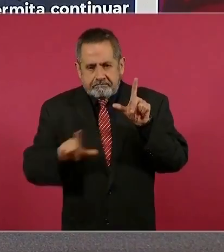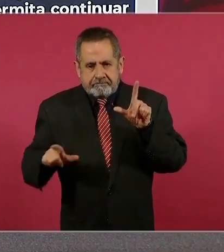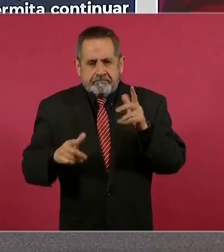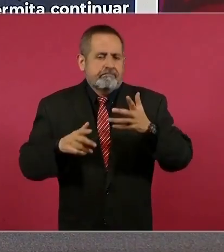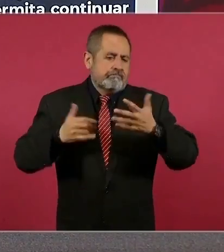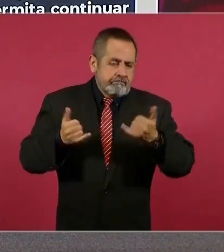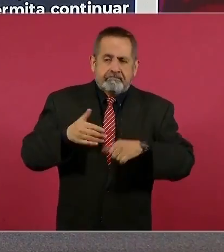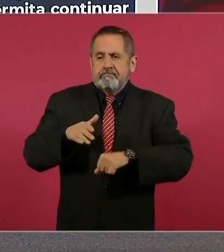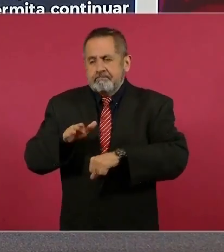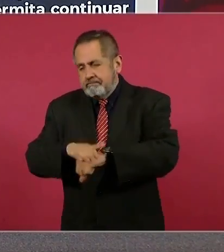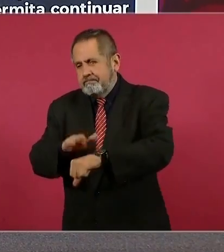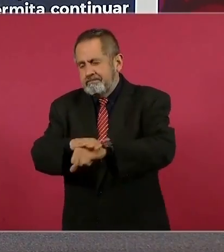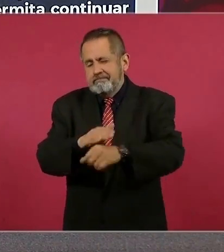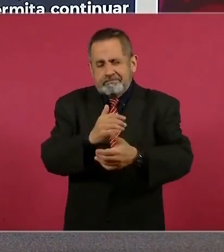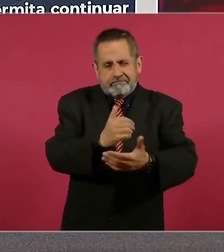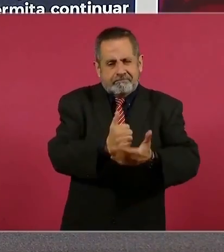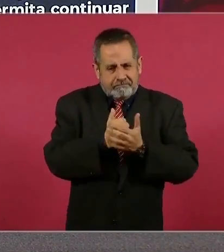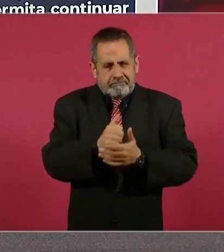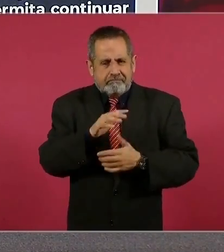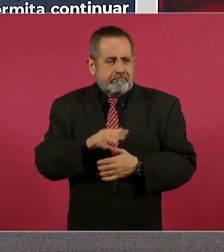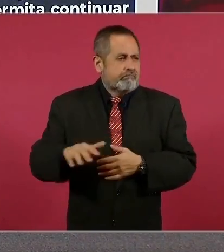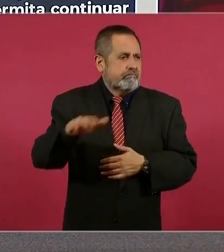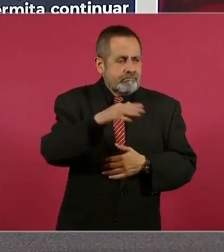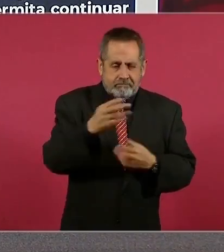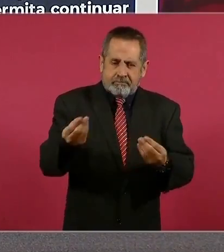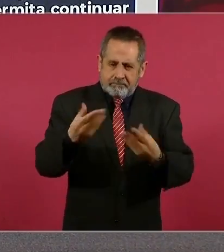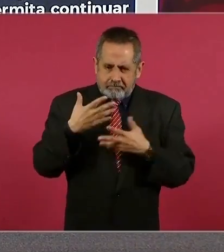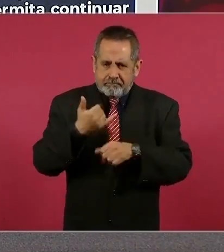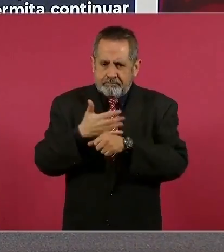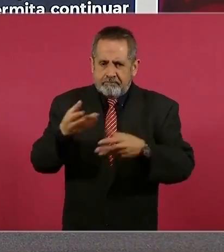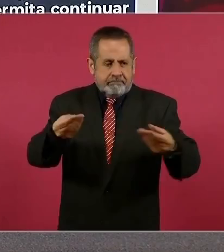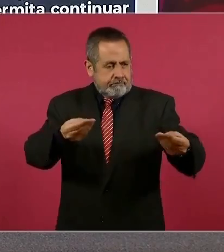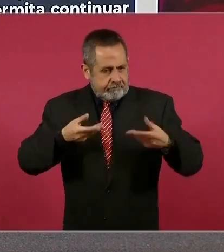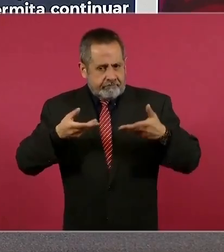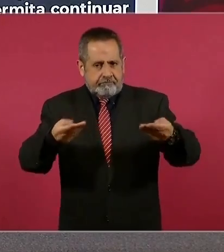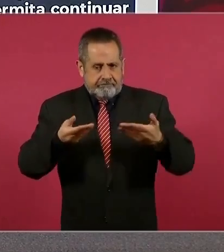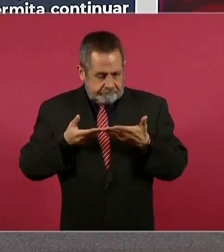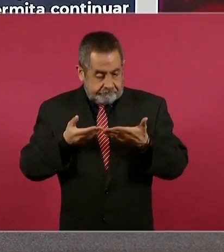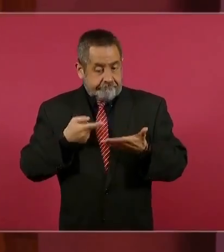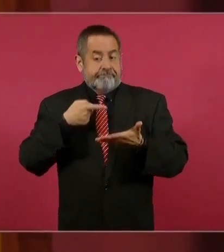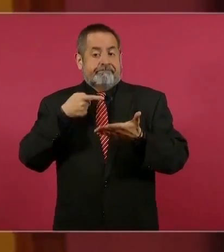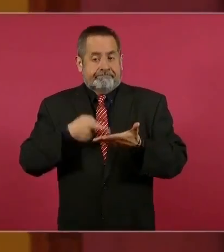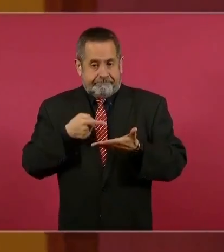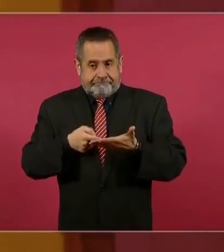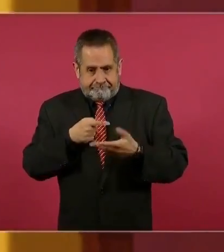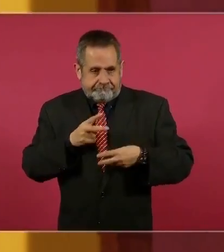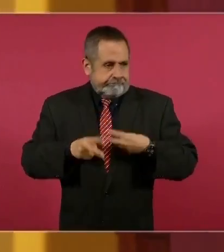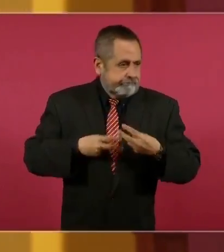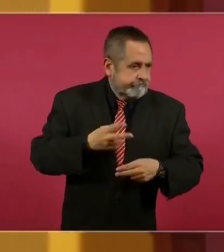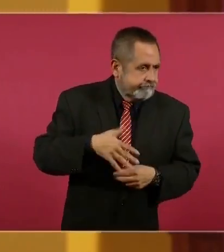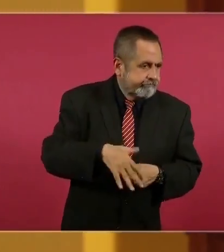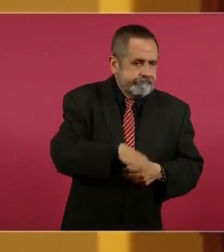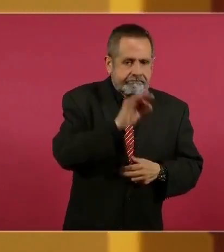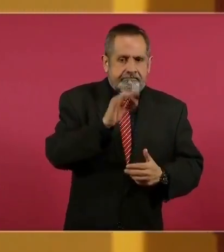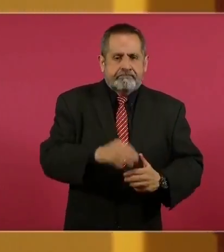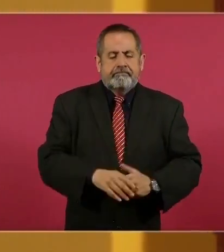pueda coadyuvar con mayor información que nos permita continuar con la localización.